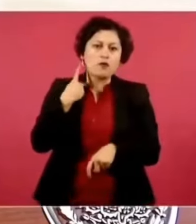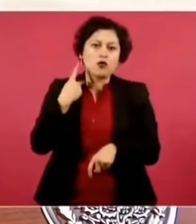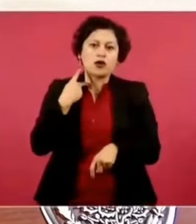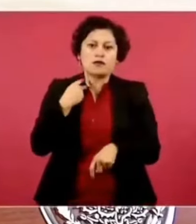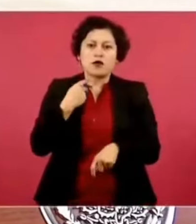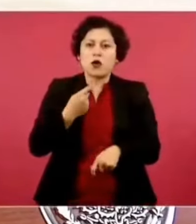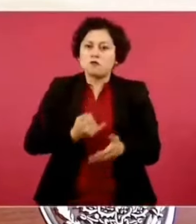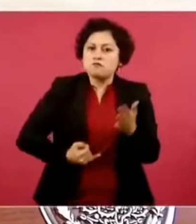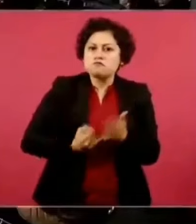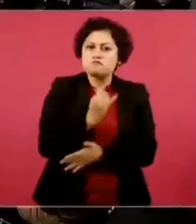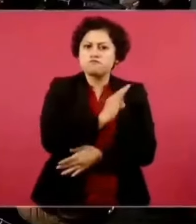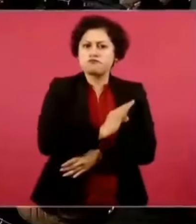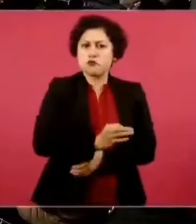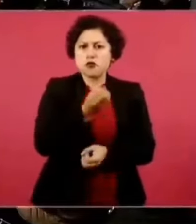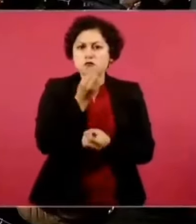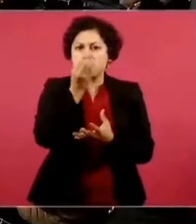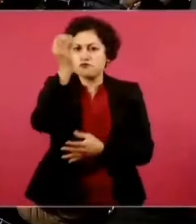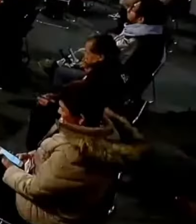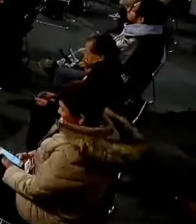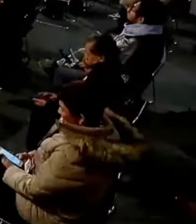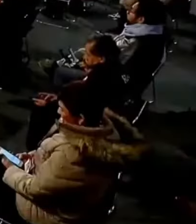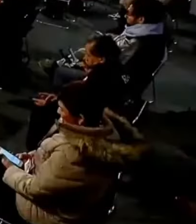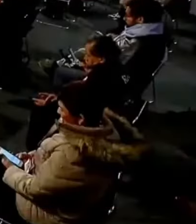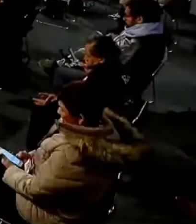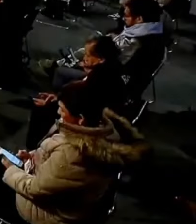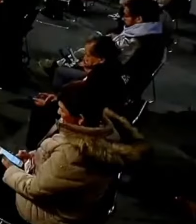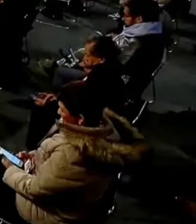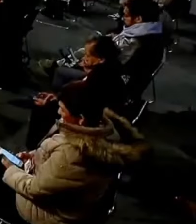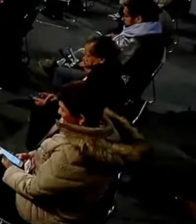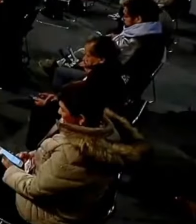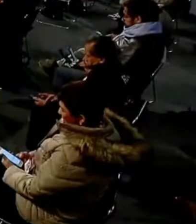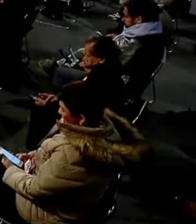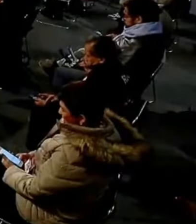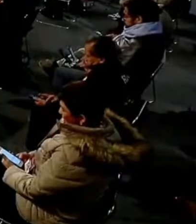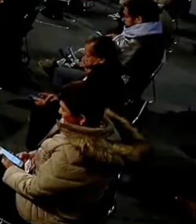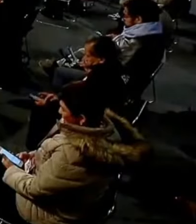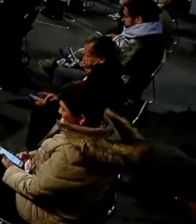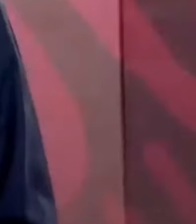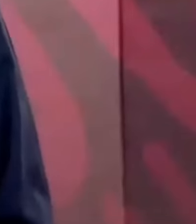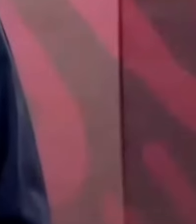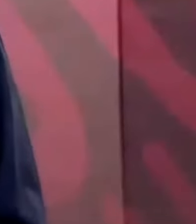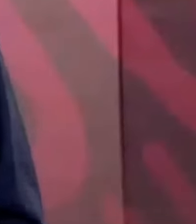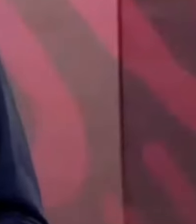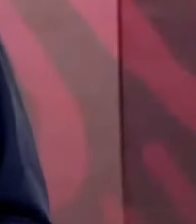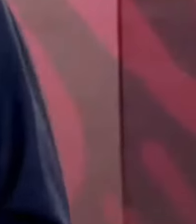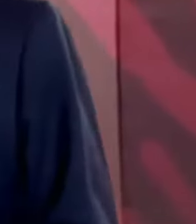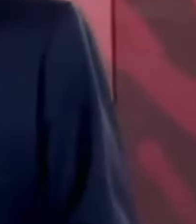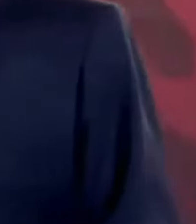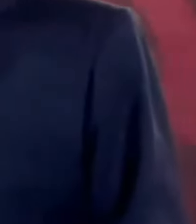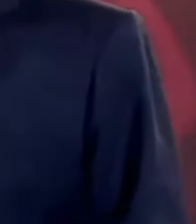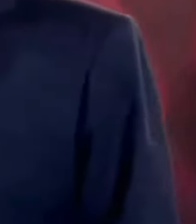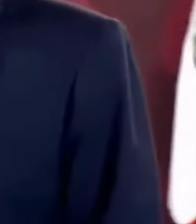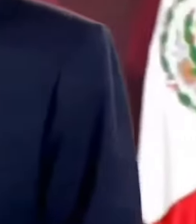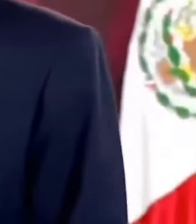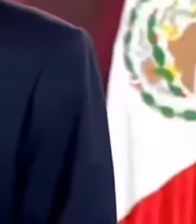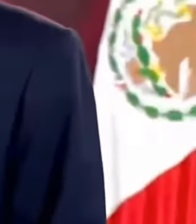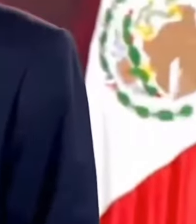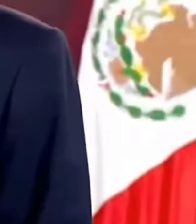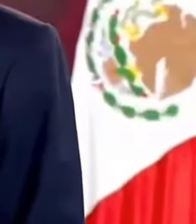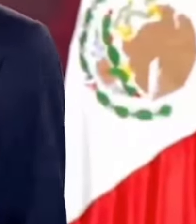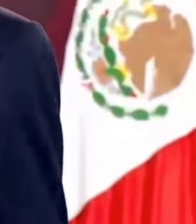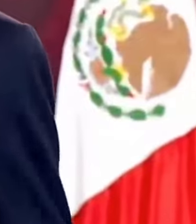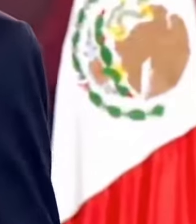es un pueblo que sabe de sus responsabilidades